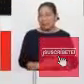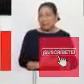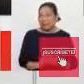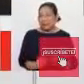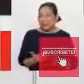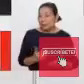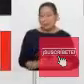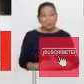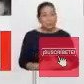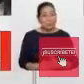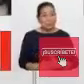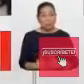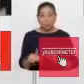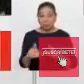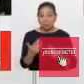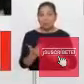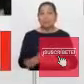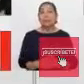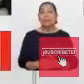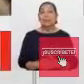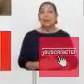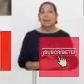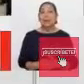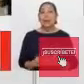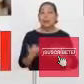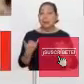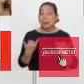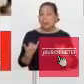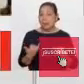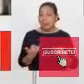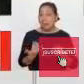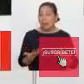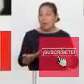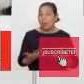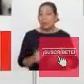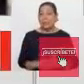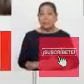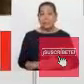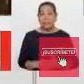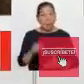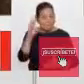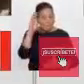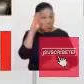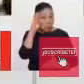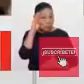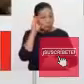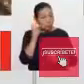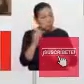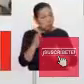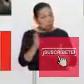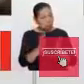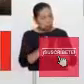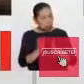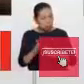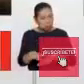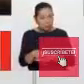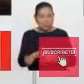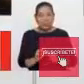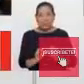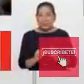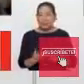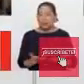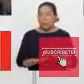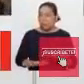de inteligencia que a nosotros nos hizo reaccionar, es que nosotros hicimos mucho más operativos, ¿no? Hemos